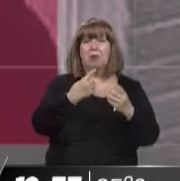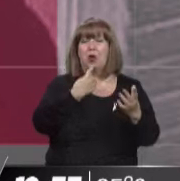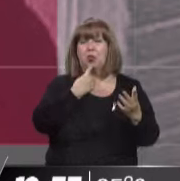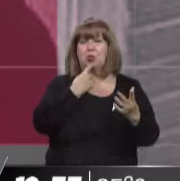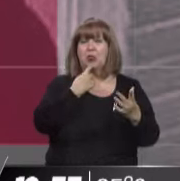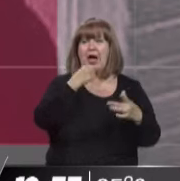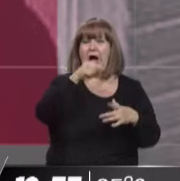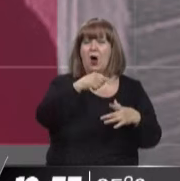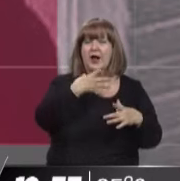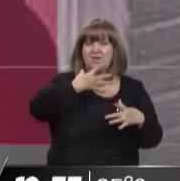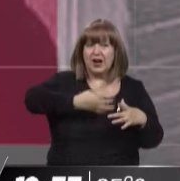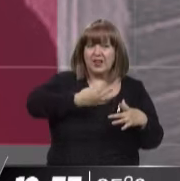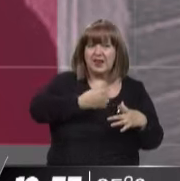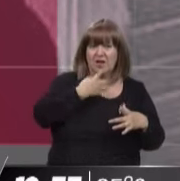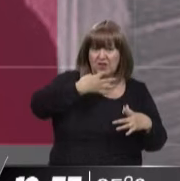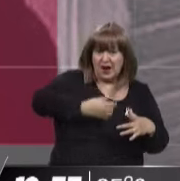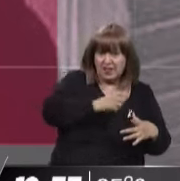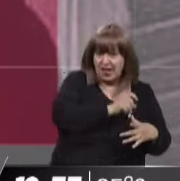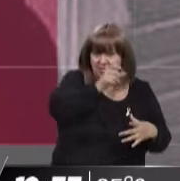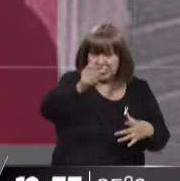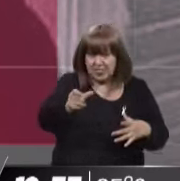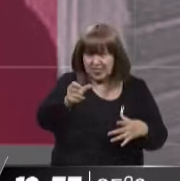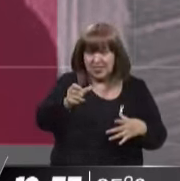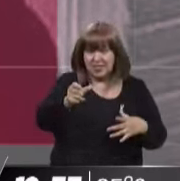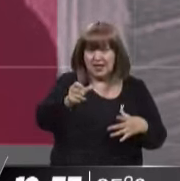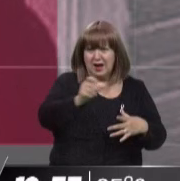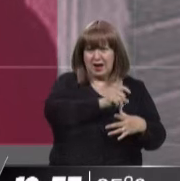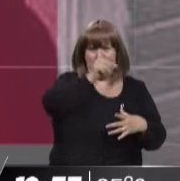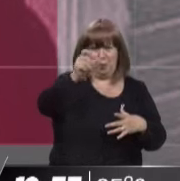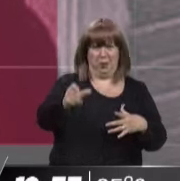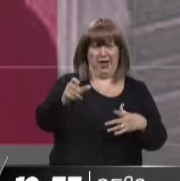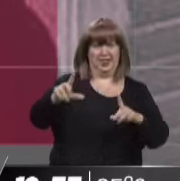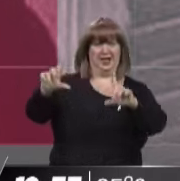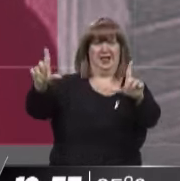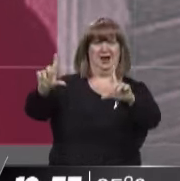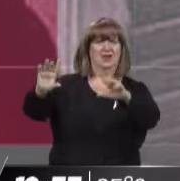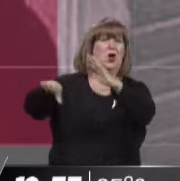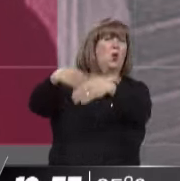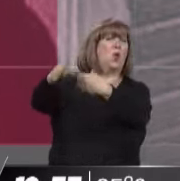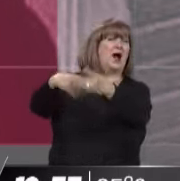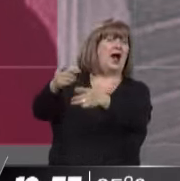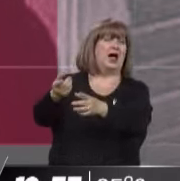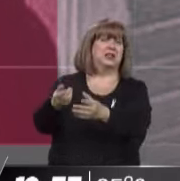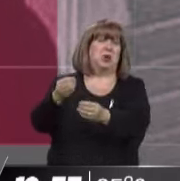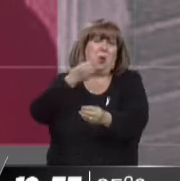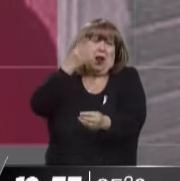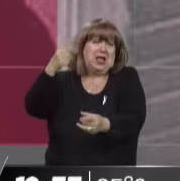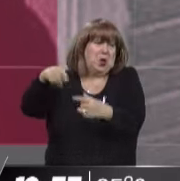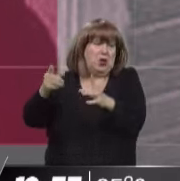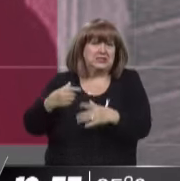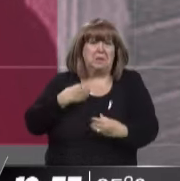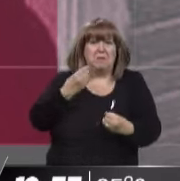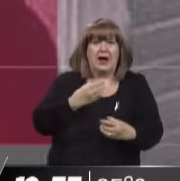hay duda. ¿De verdad le respondieron a una charla de Gran Hermano? Es tremendo, fue el tuit del legislador provincial,